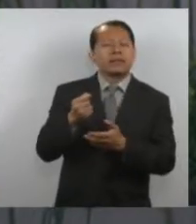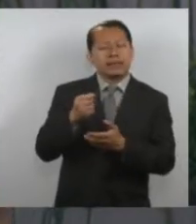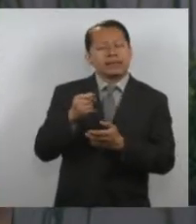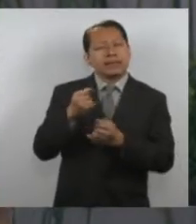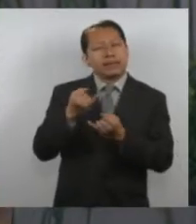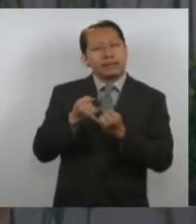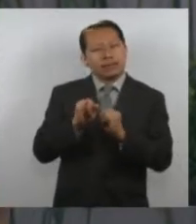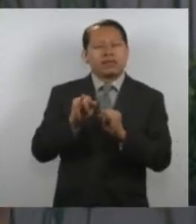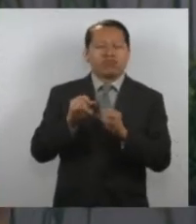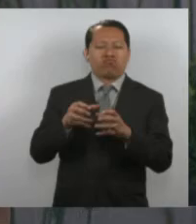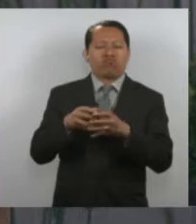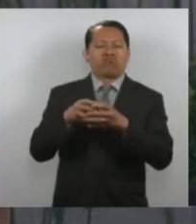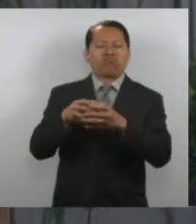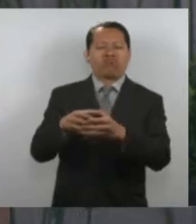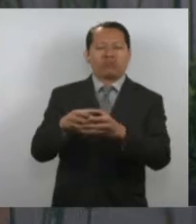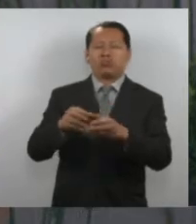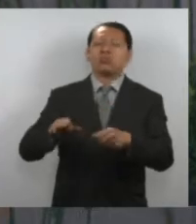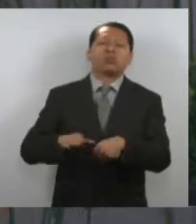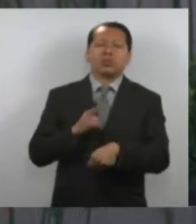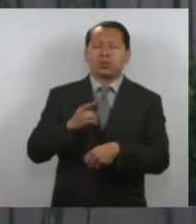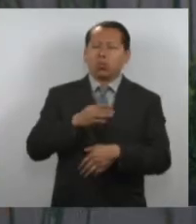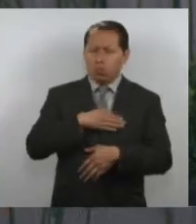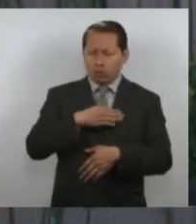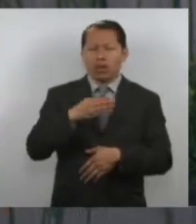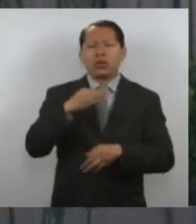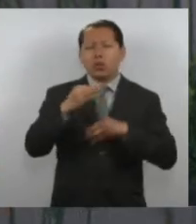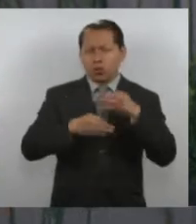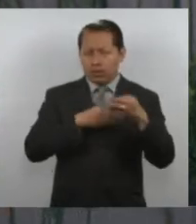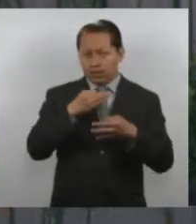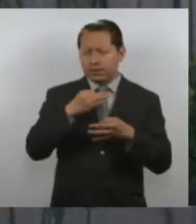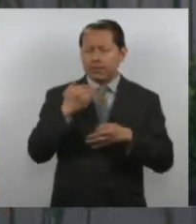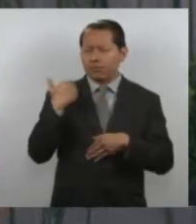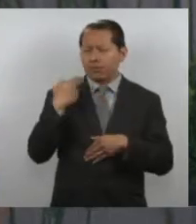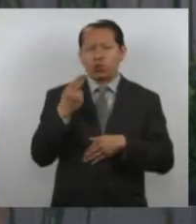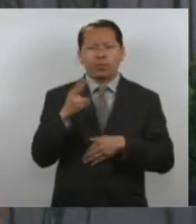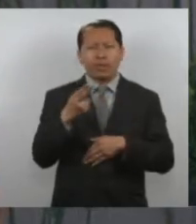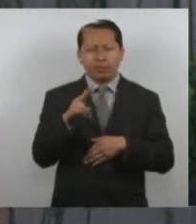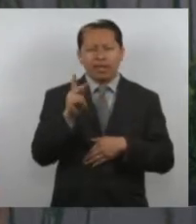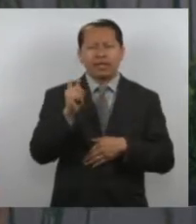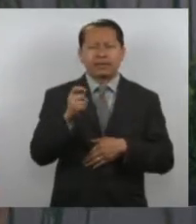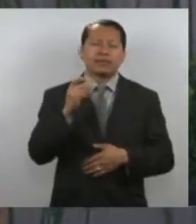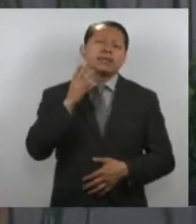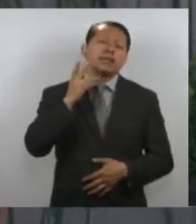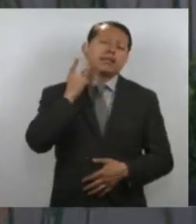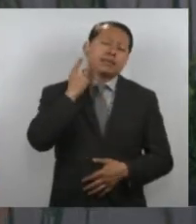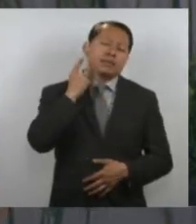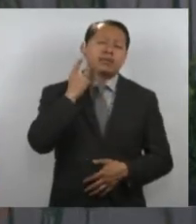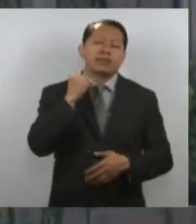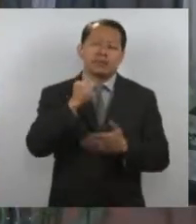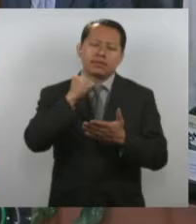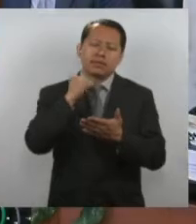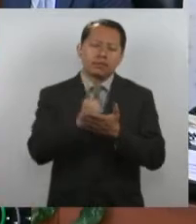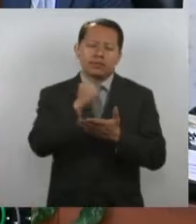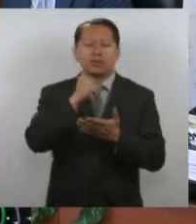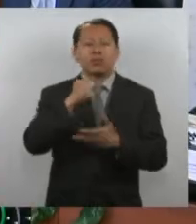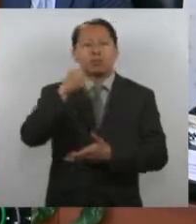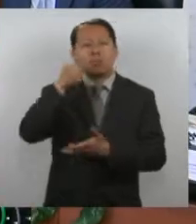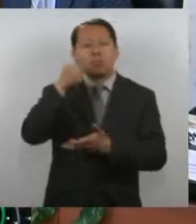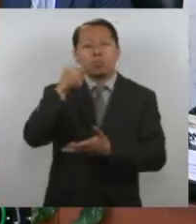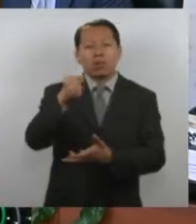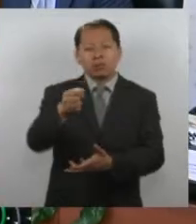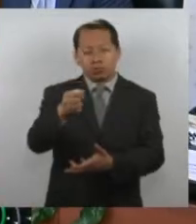una buena noticia, Laxman. Porque en noviembre pasado el Congreso de la Unión aprobó un